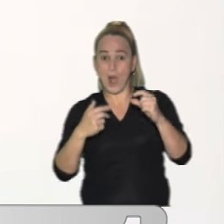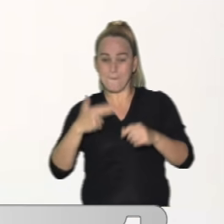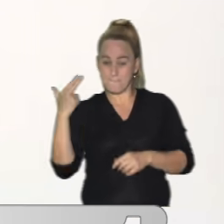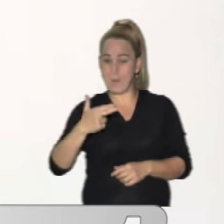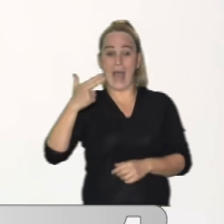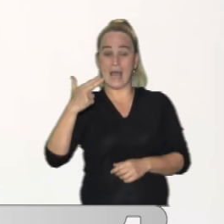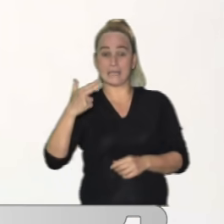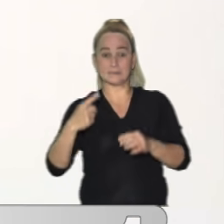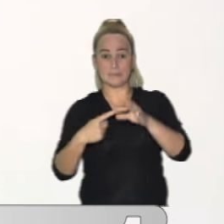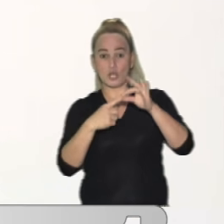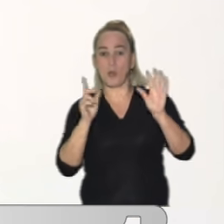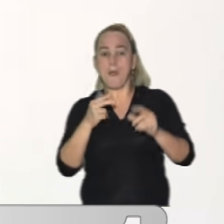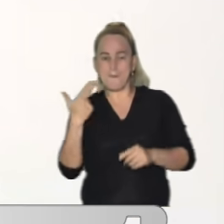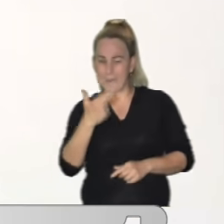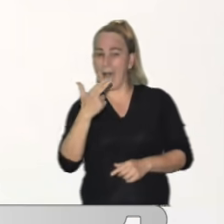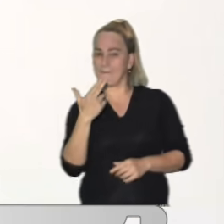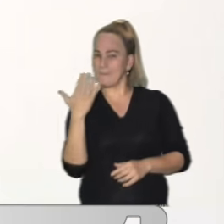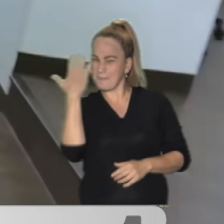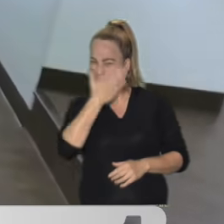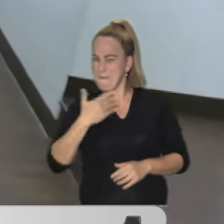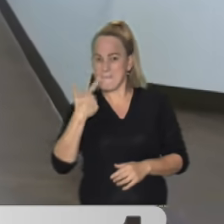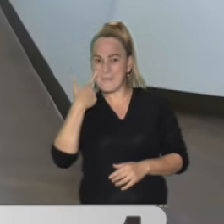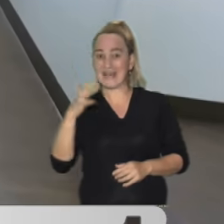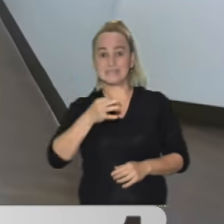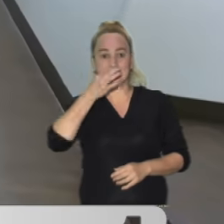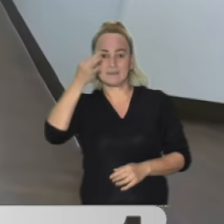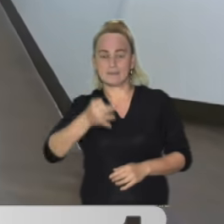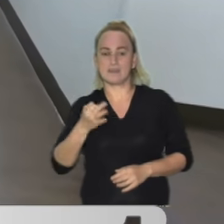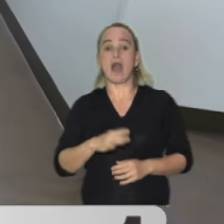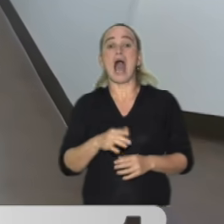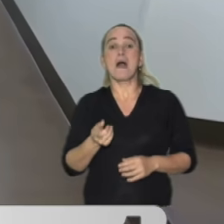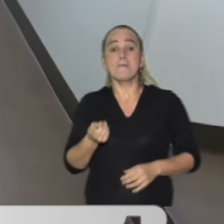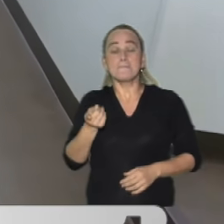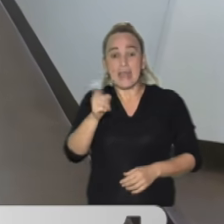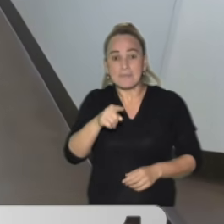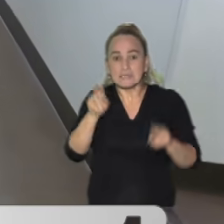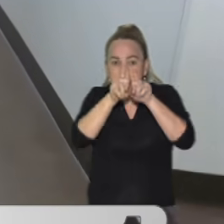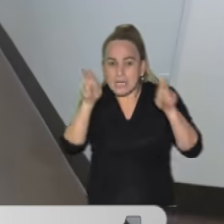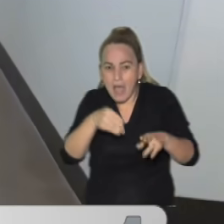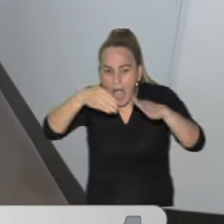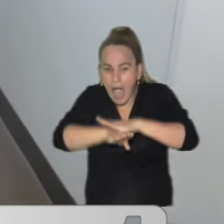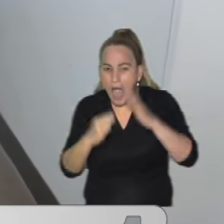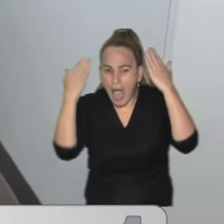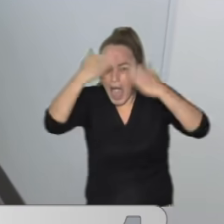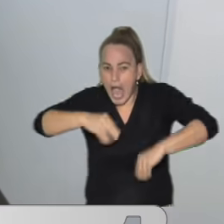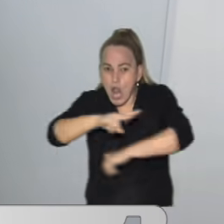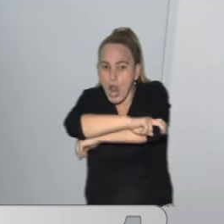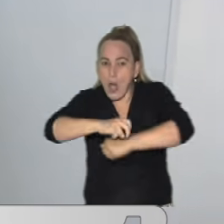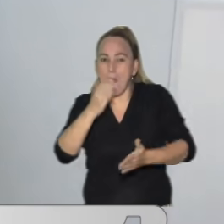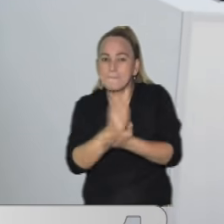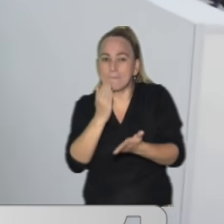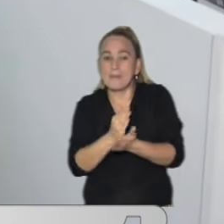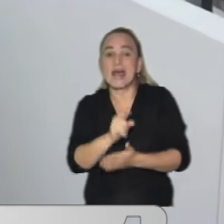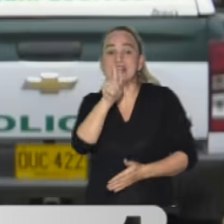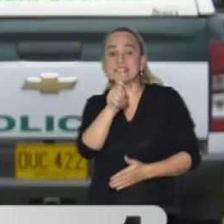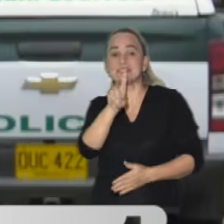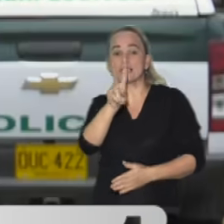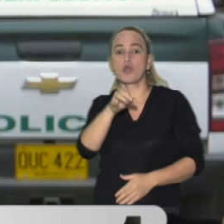como tal, pero que parecen una arma de fuego. Los ciberdelitos también aumentaron en el primer semestre un